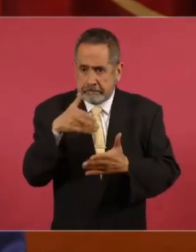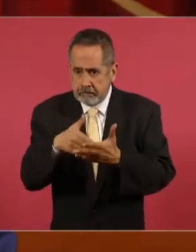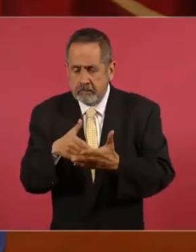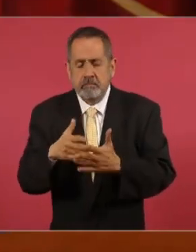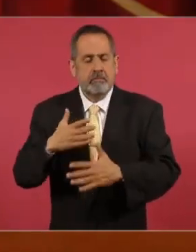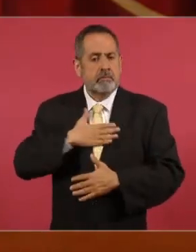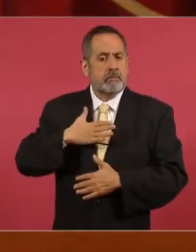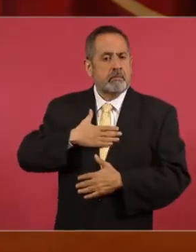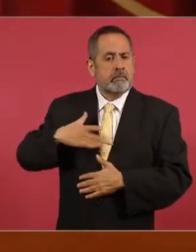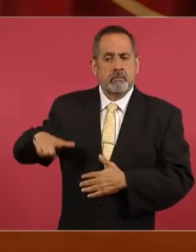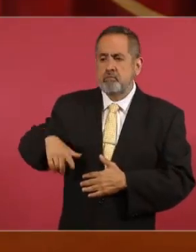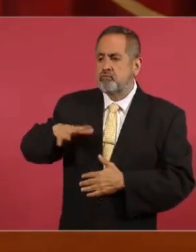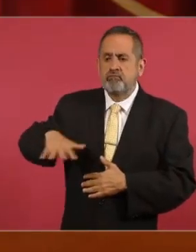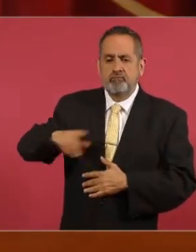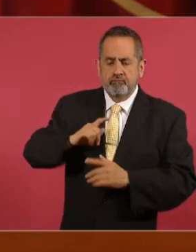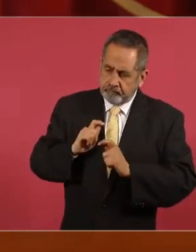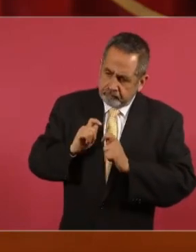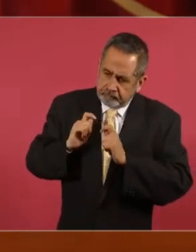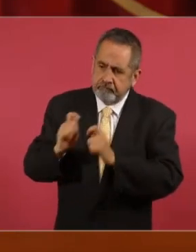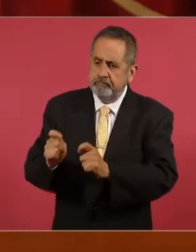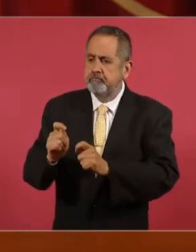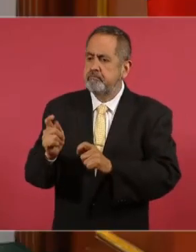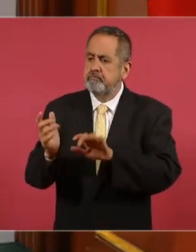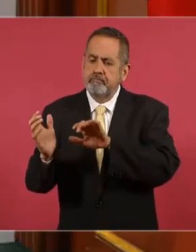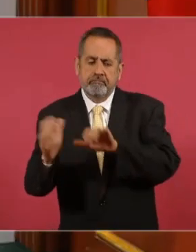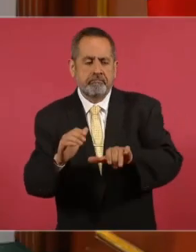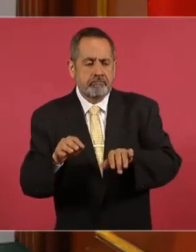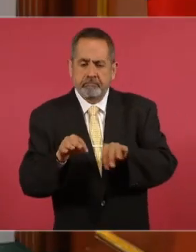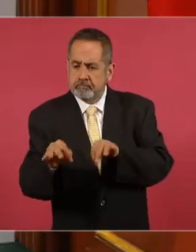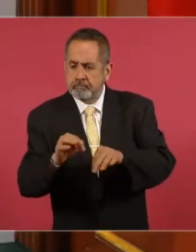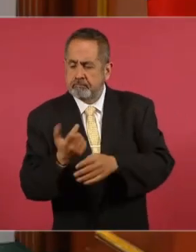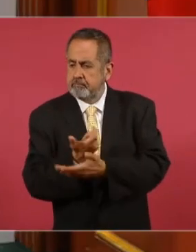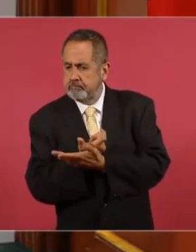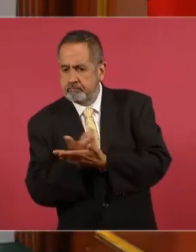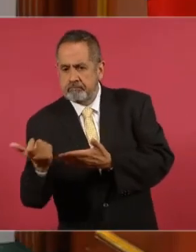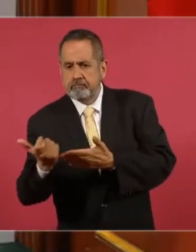el Estado debe contratarlos y pagarles el